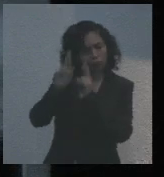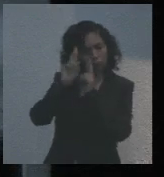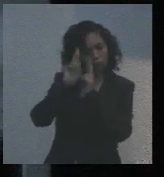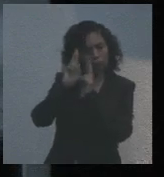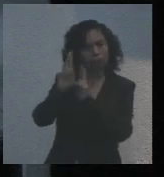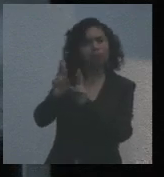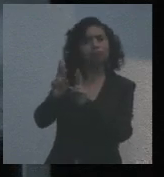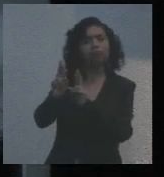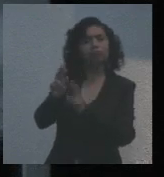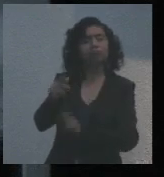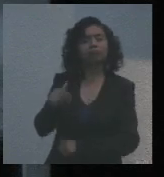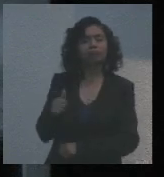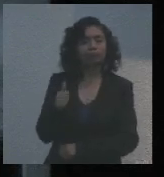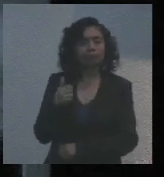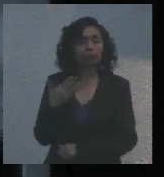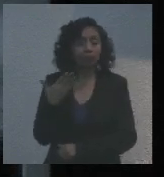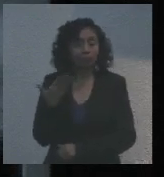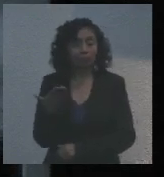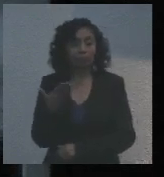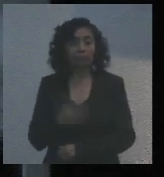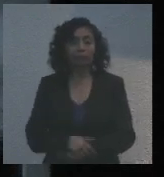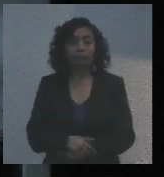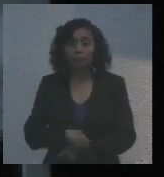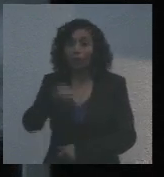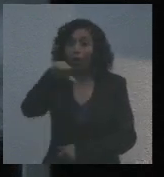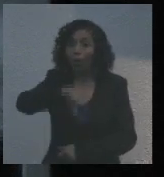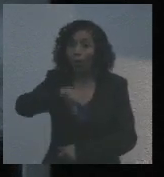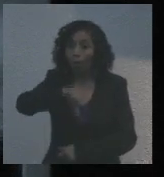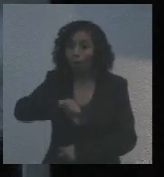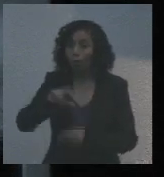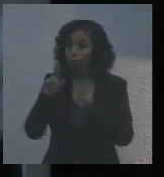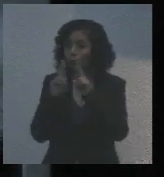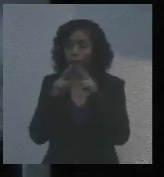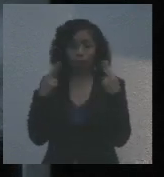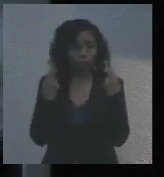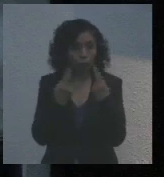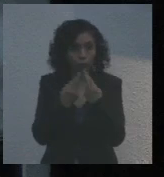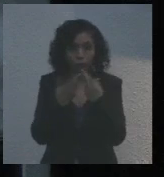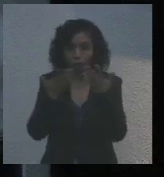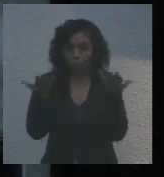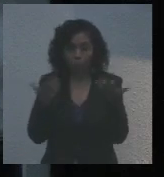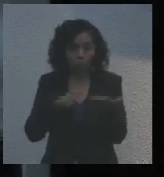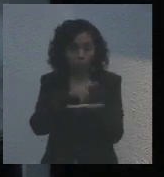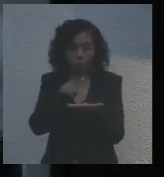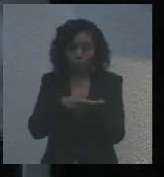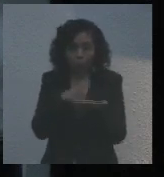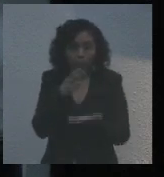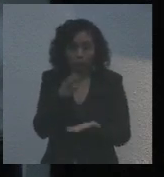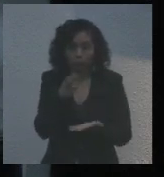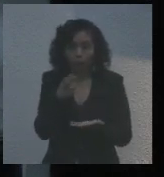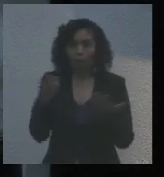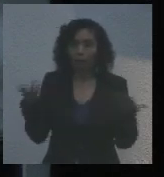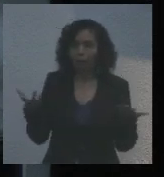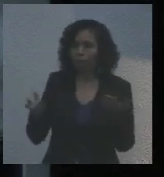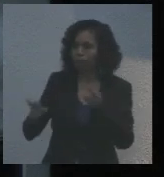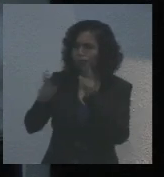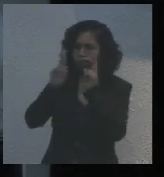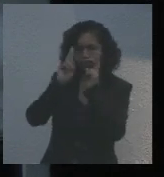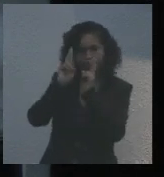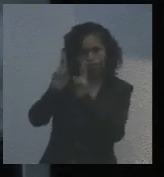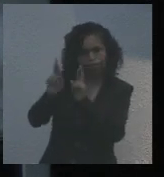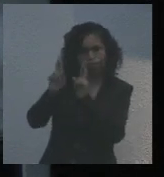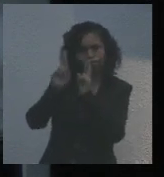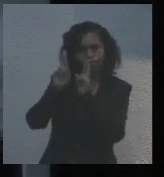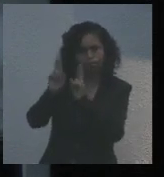a quien honor merece hoy nos reunimos en este recinto legislativo para honrarte